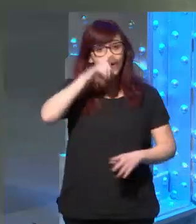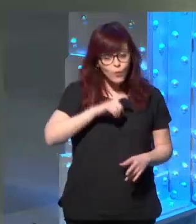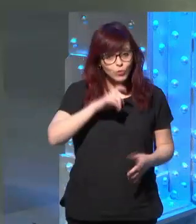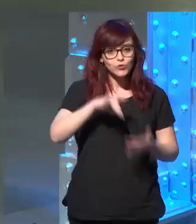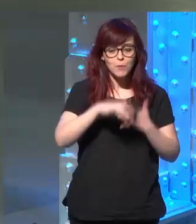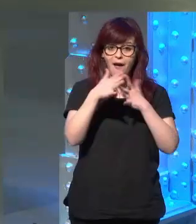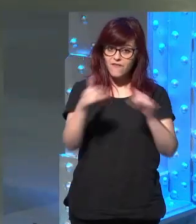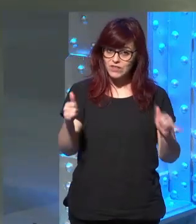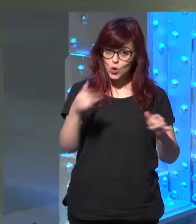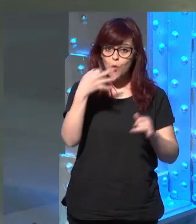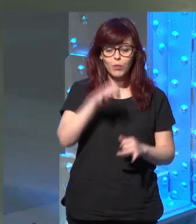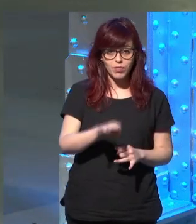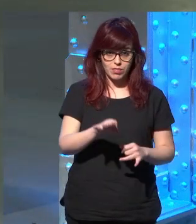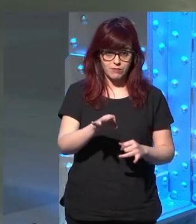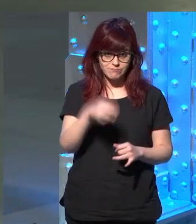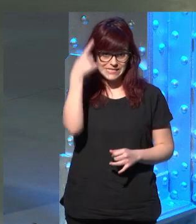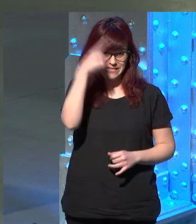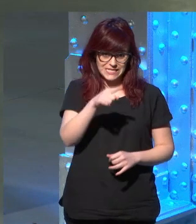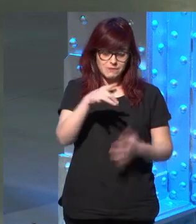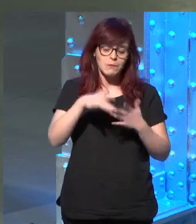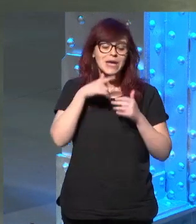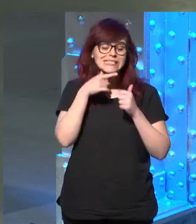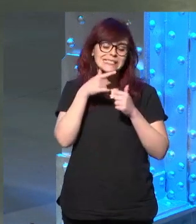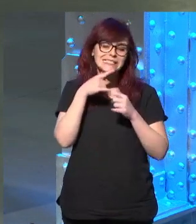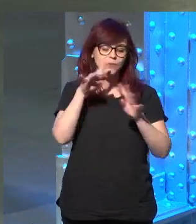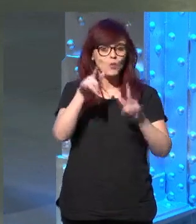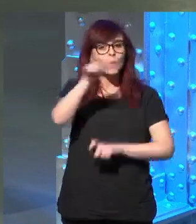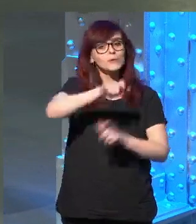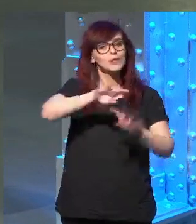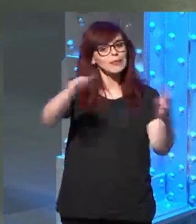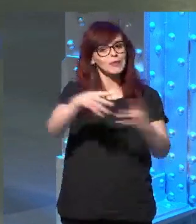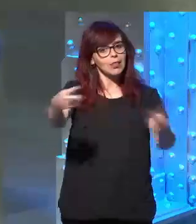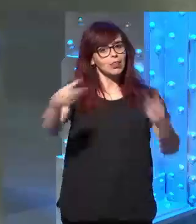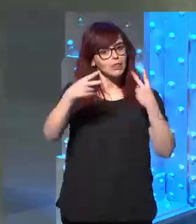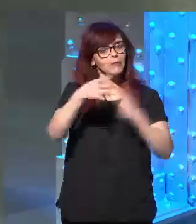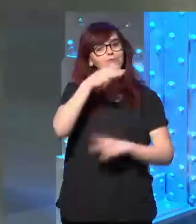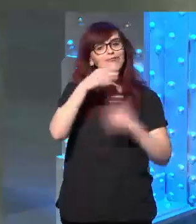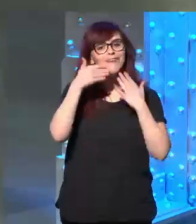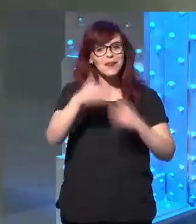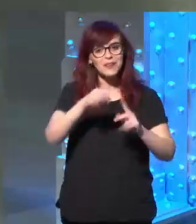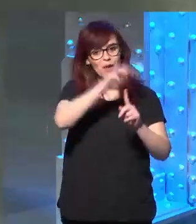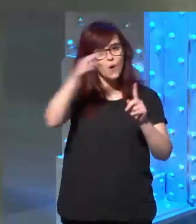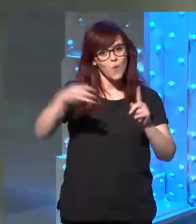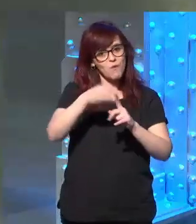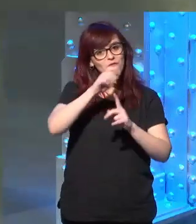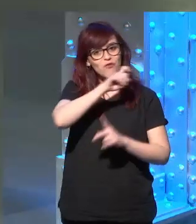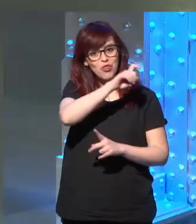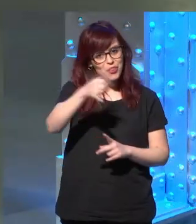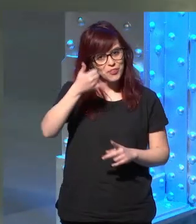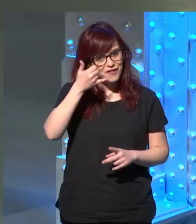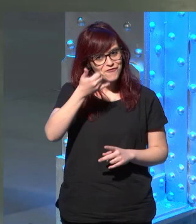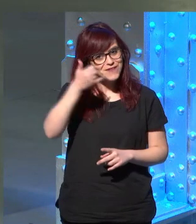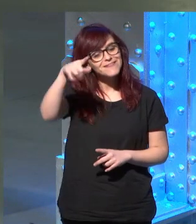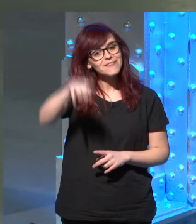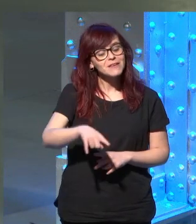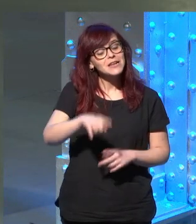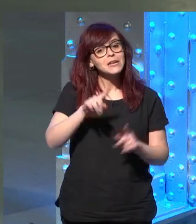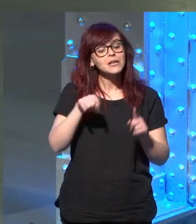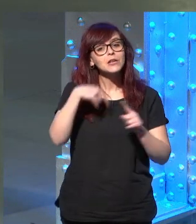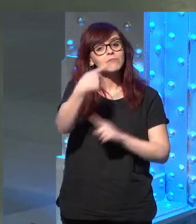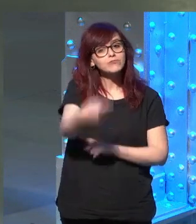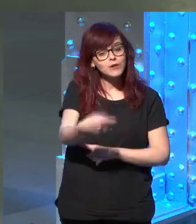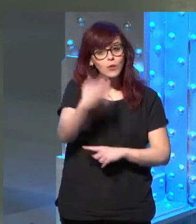que el evento se puede seguir, bueno, se sigue en streaming a través de la página web de la Fundación Telefónica.